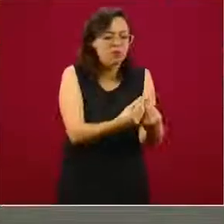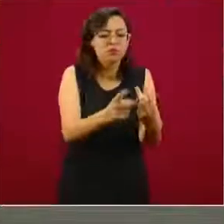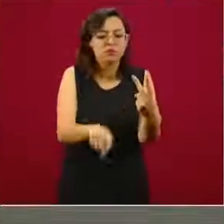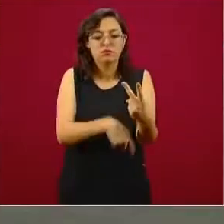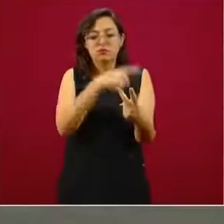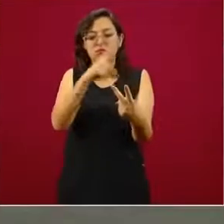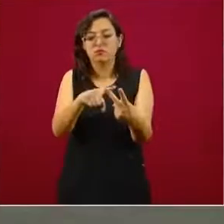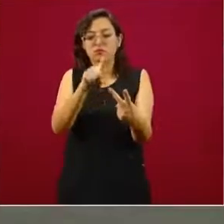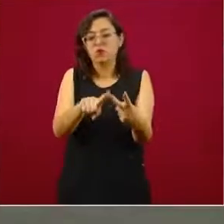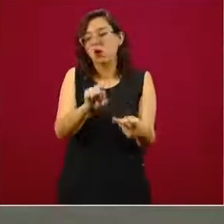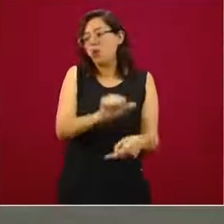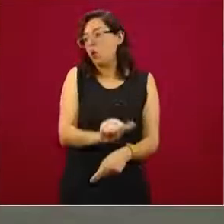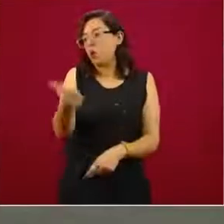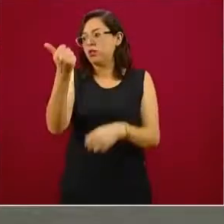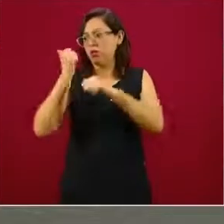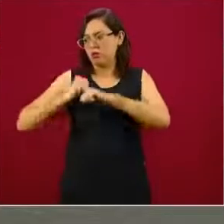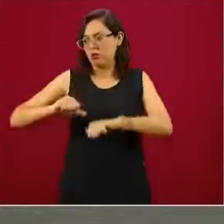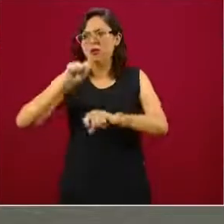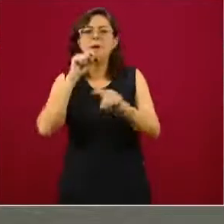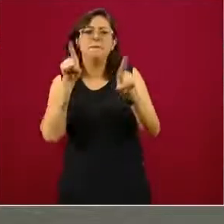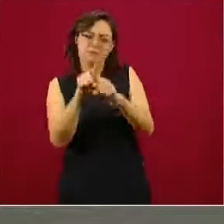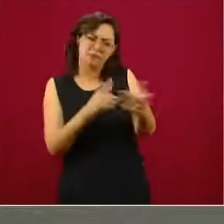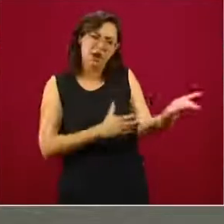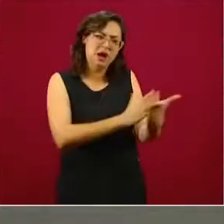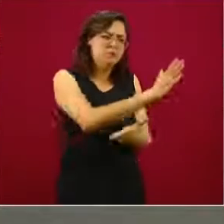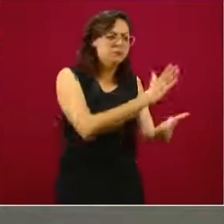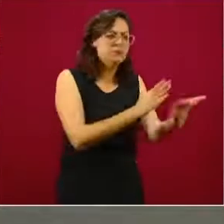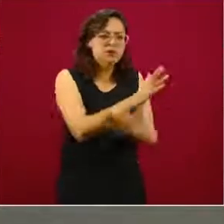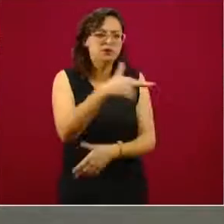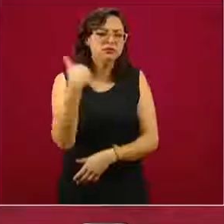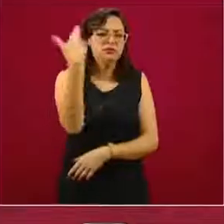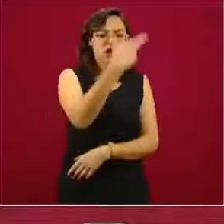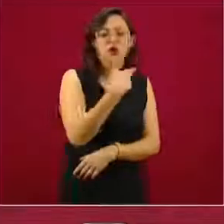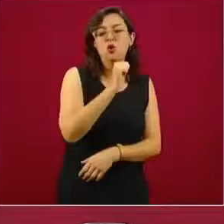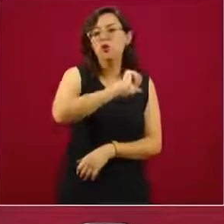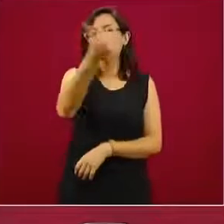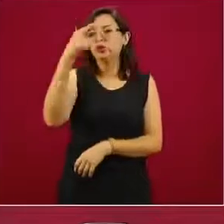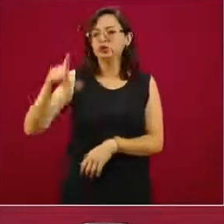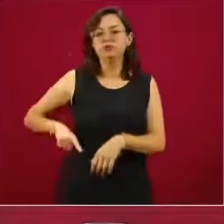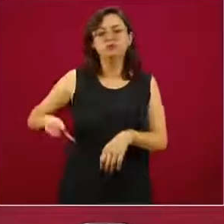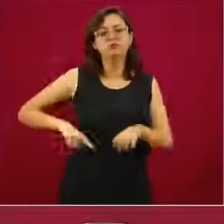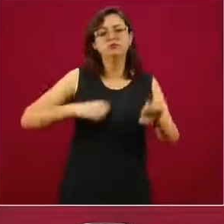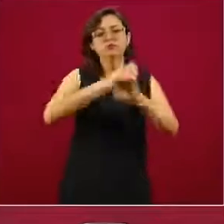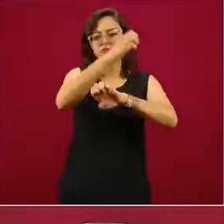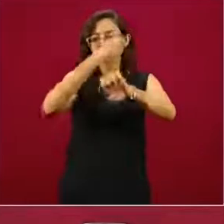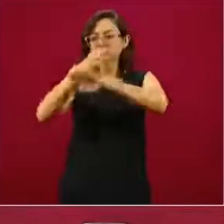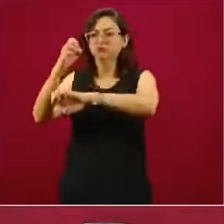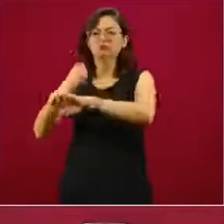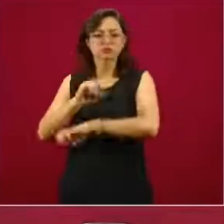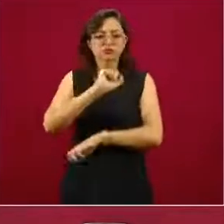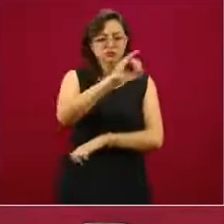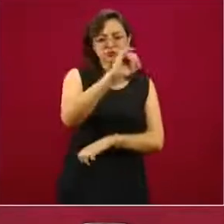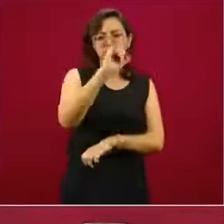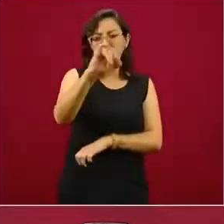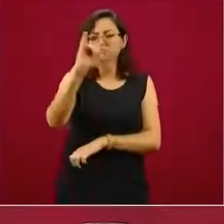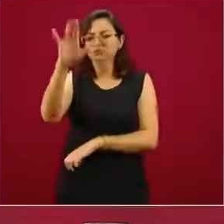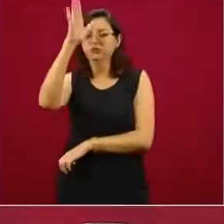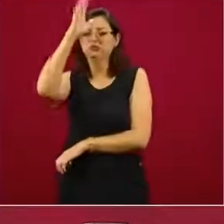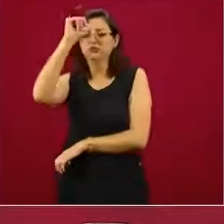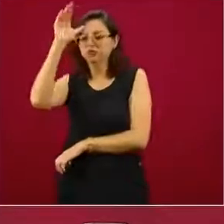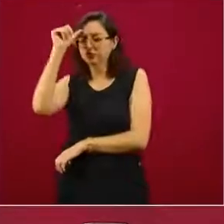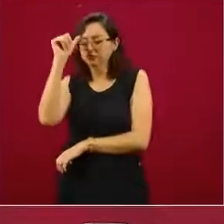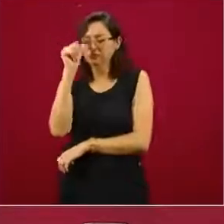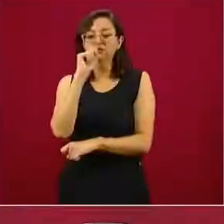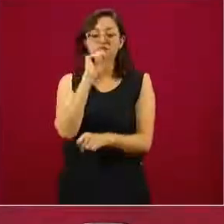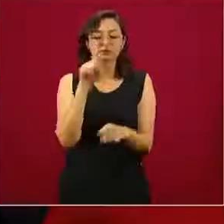por parte de otras autoridades, y lo hemos hablado con muchos gobiernos estatales, y que las propias cámaras han estado